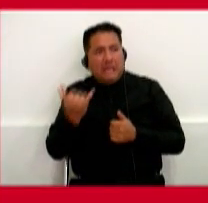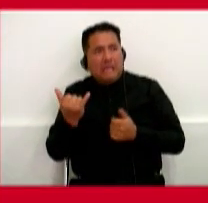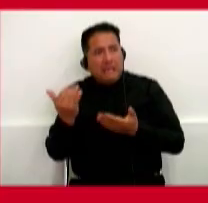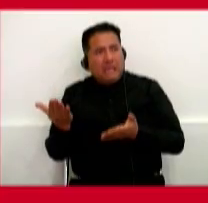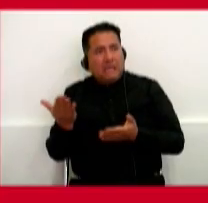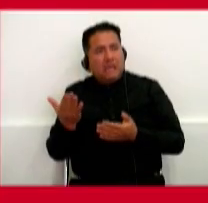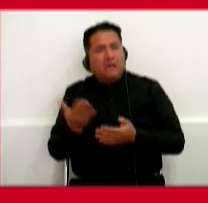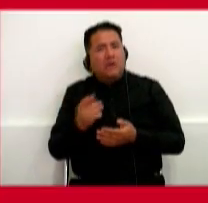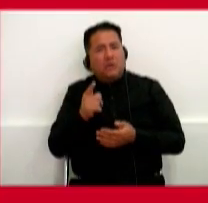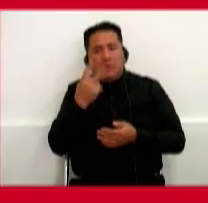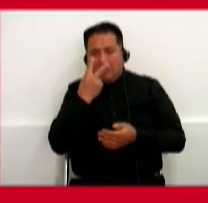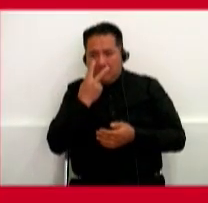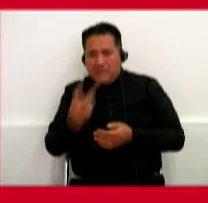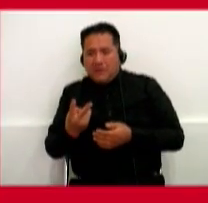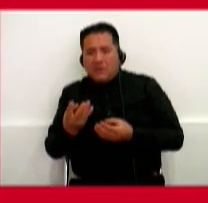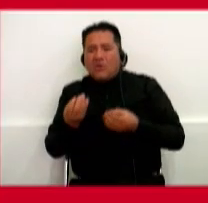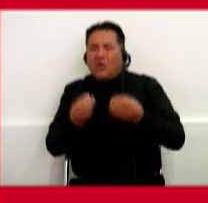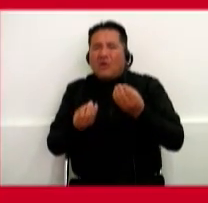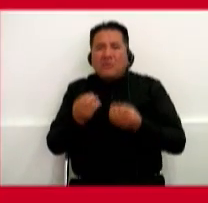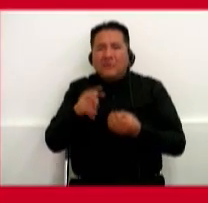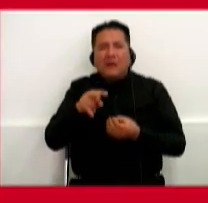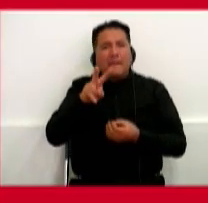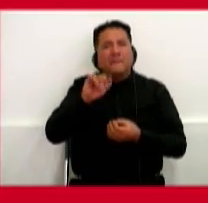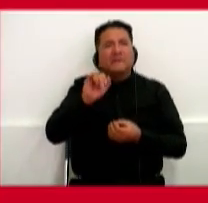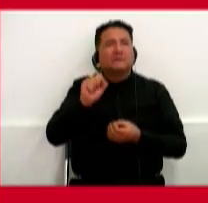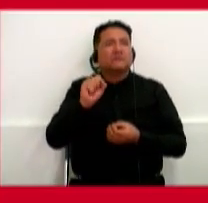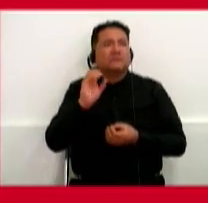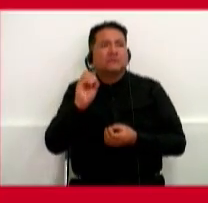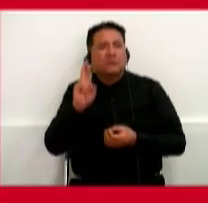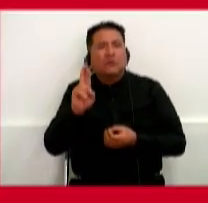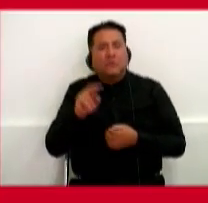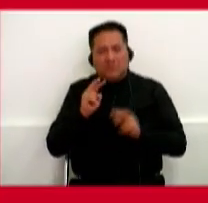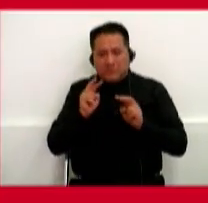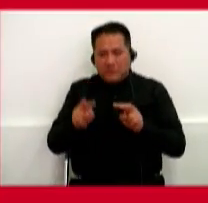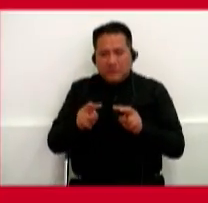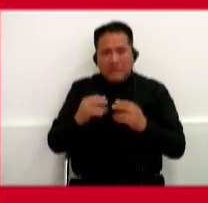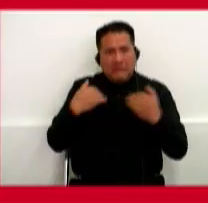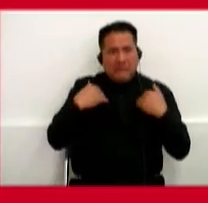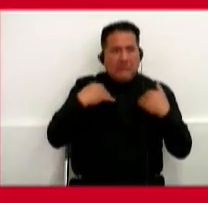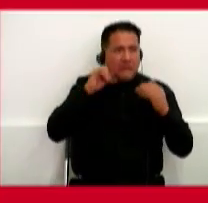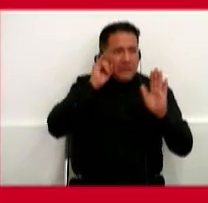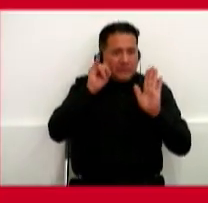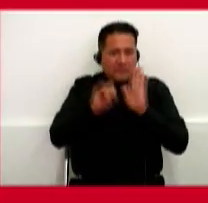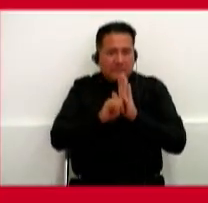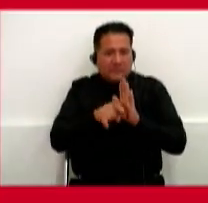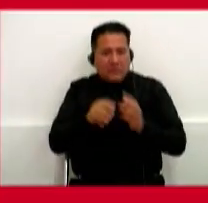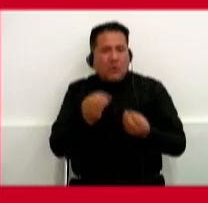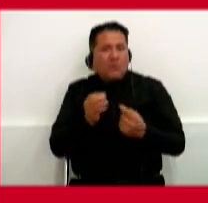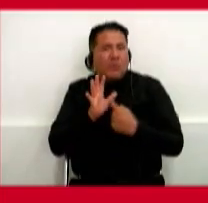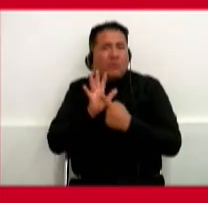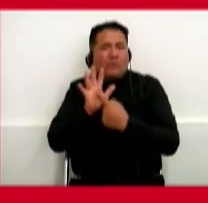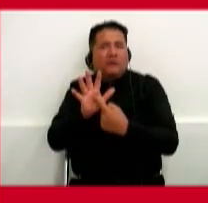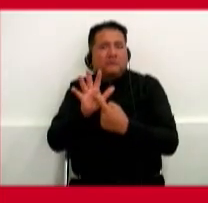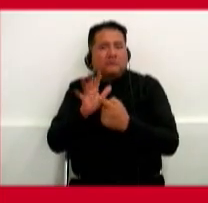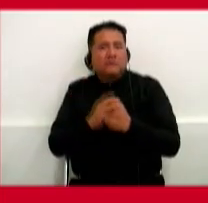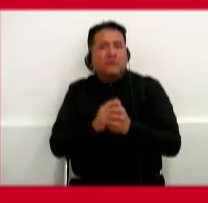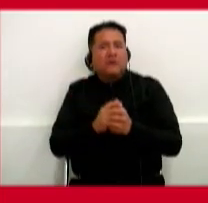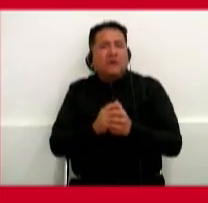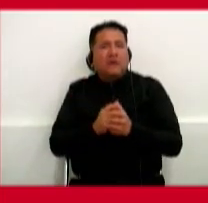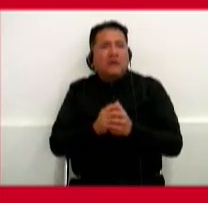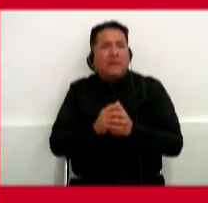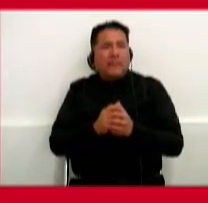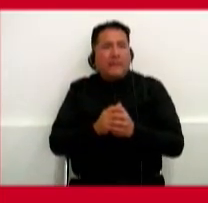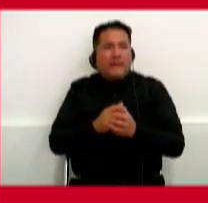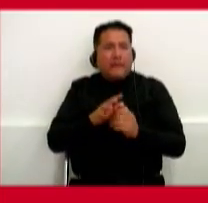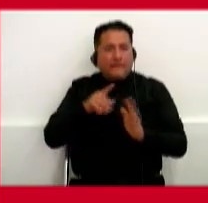¿Cómo luce el visor? Acá hay una imagen que les muestra cómo luce nuestro visor finalmente. En el fondo nosotros